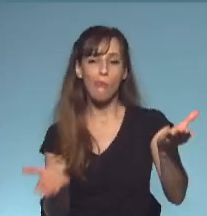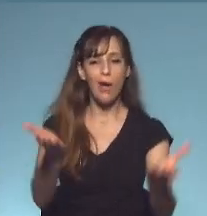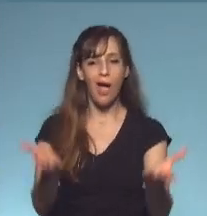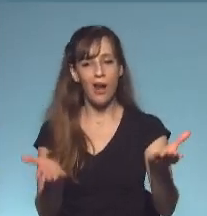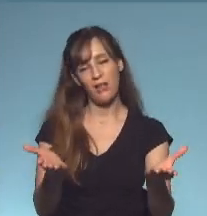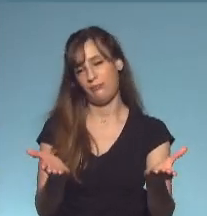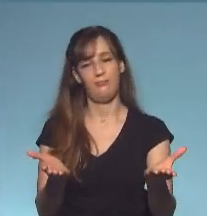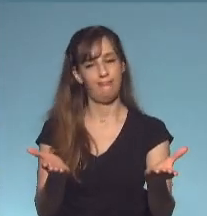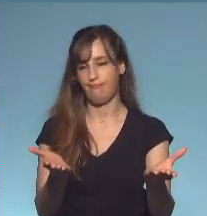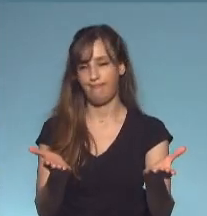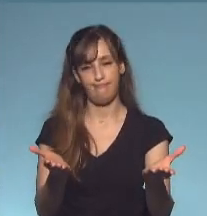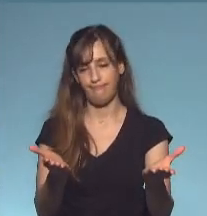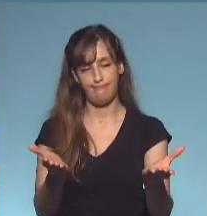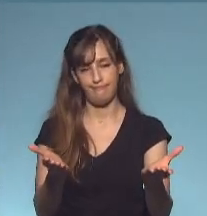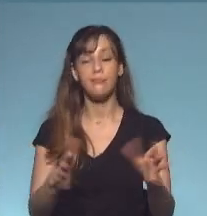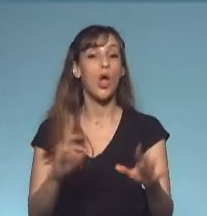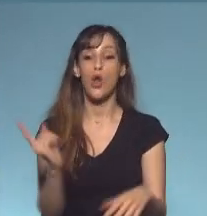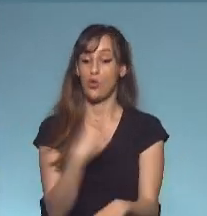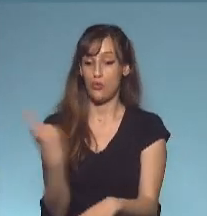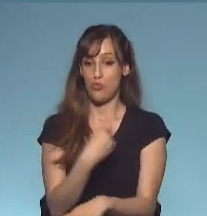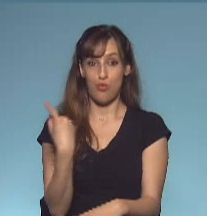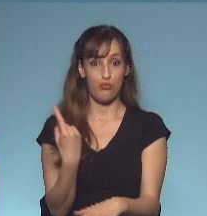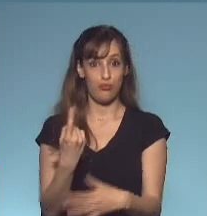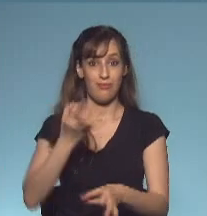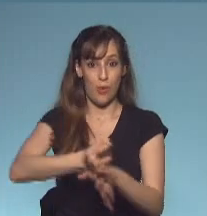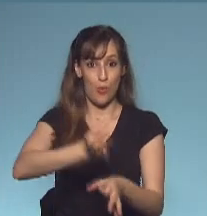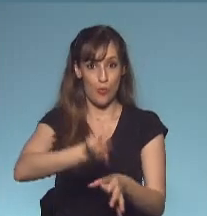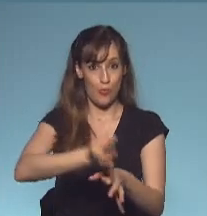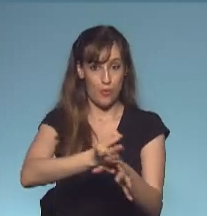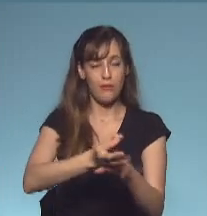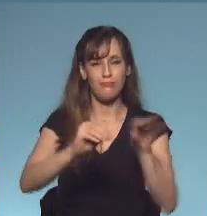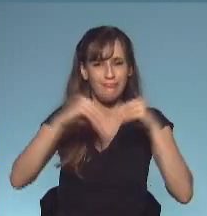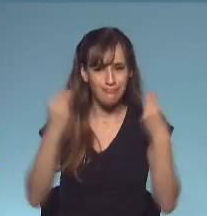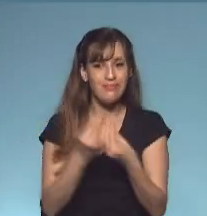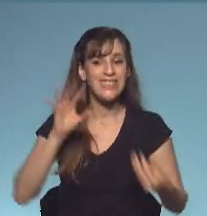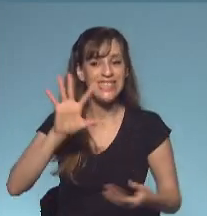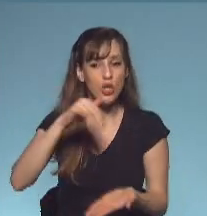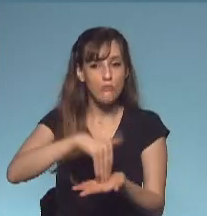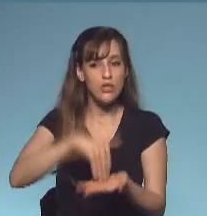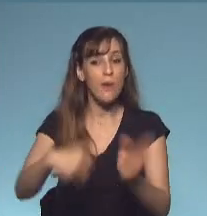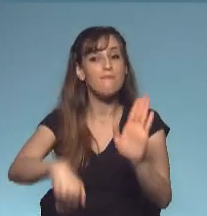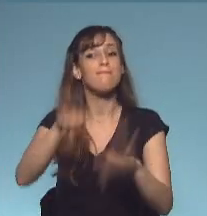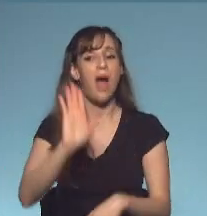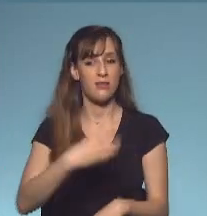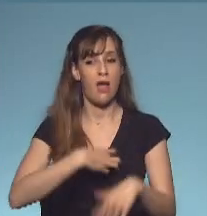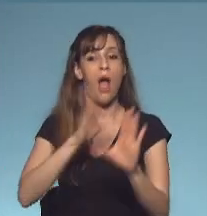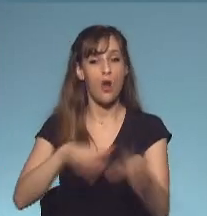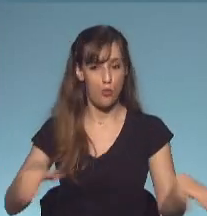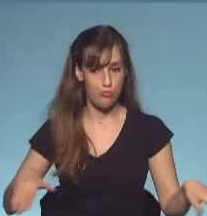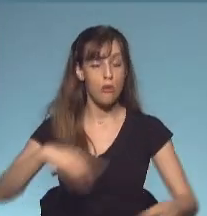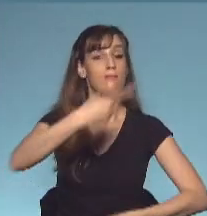inútiles, porque nosotros tenemos en nuestro sistema educativo más de 5 millones de alumnos, entre primaria